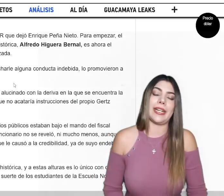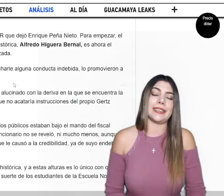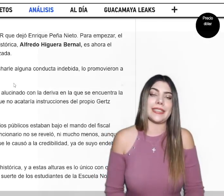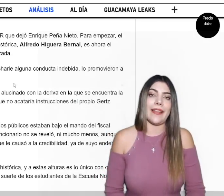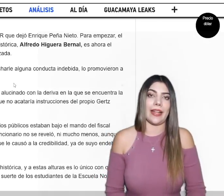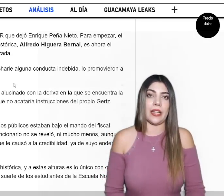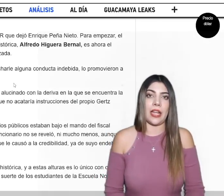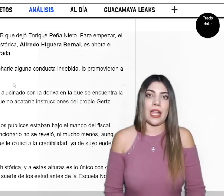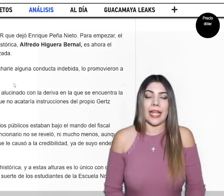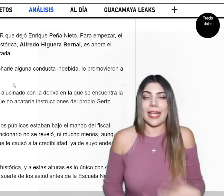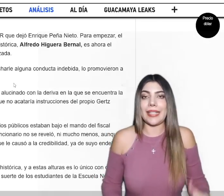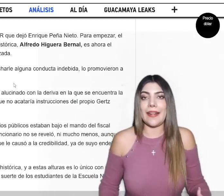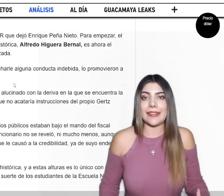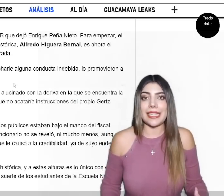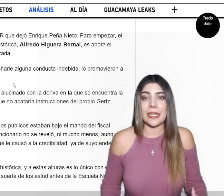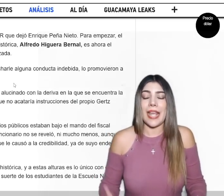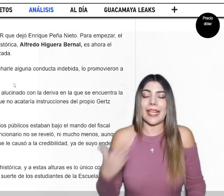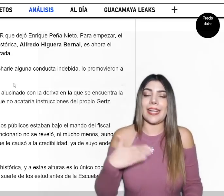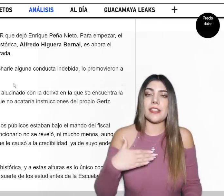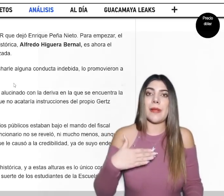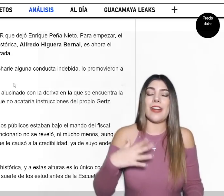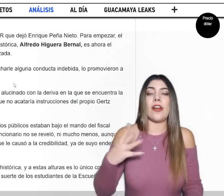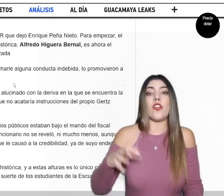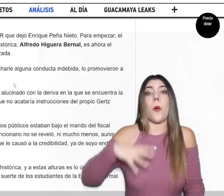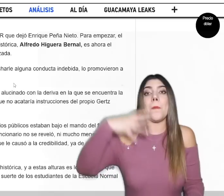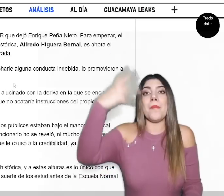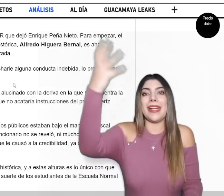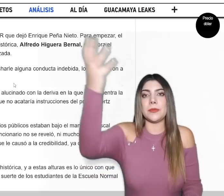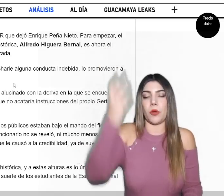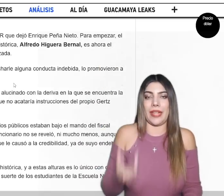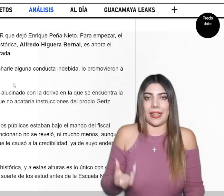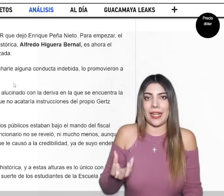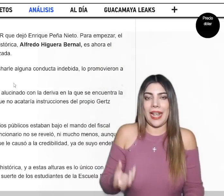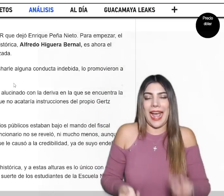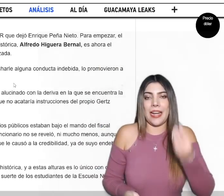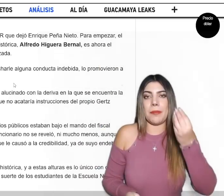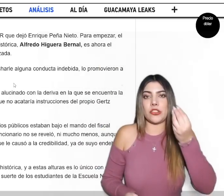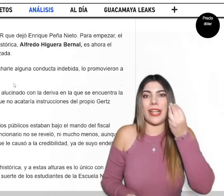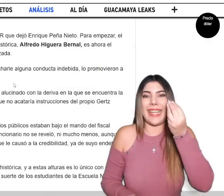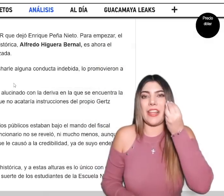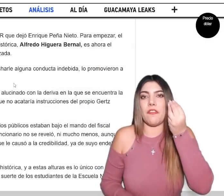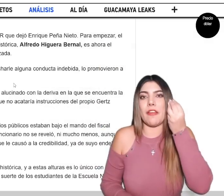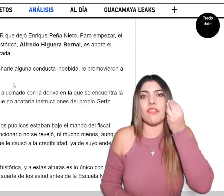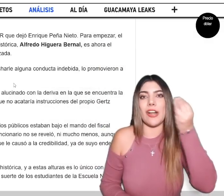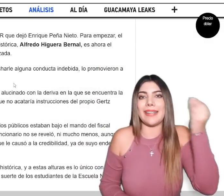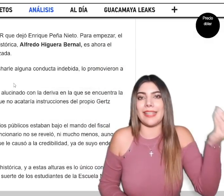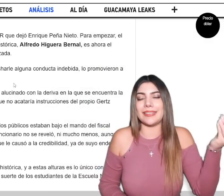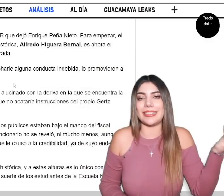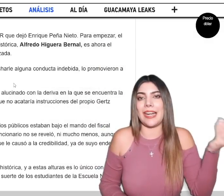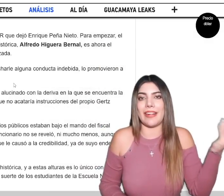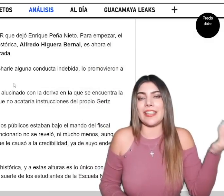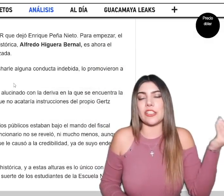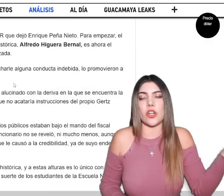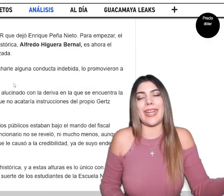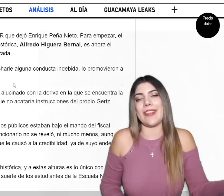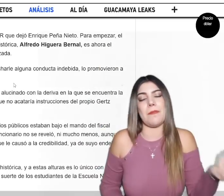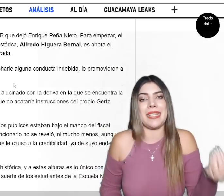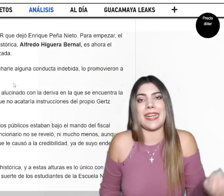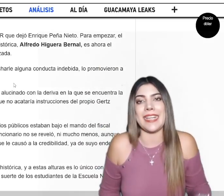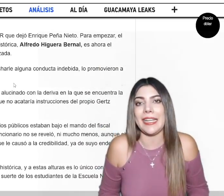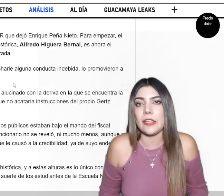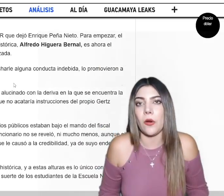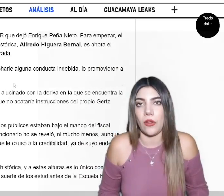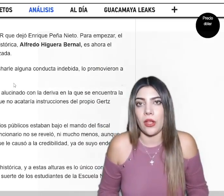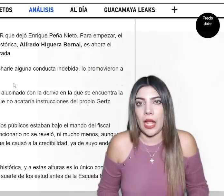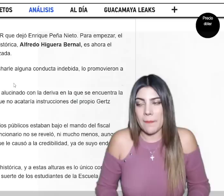Delincuencia Organizada. ¿Qué quiere decir? Que Gertz Manero le dio más poder a la persona que defendió la tesis de la verdad histórica de